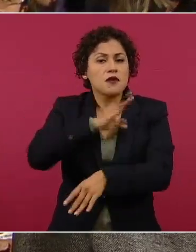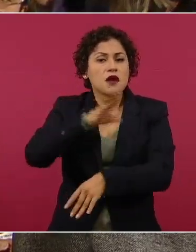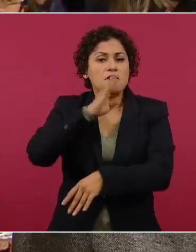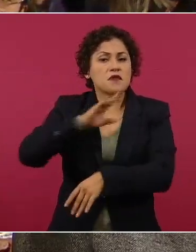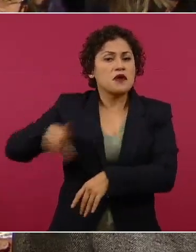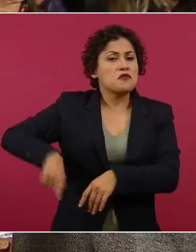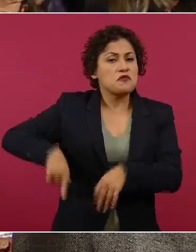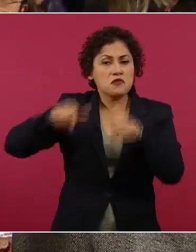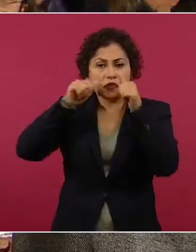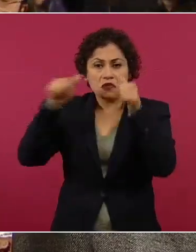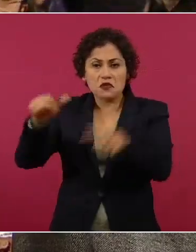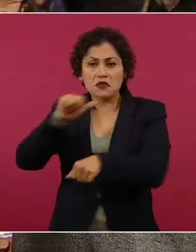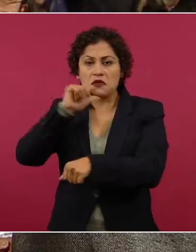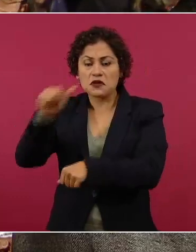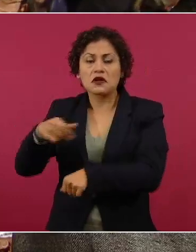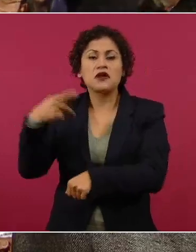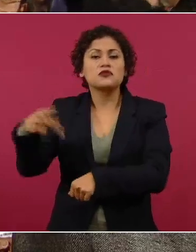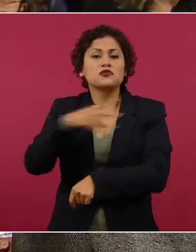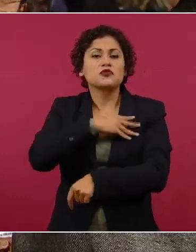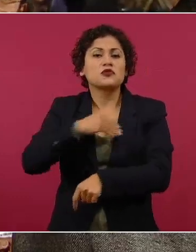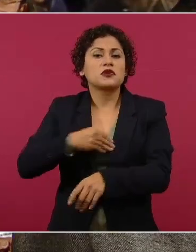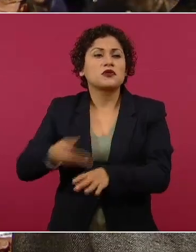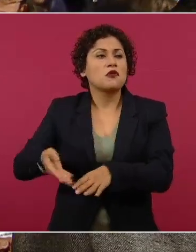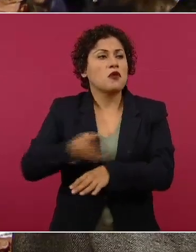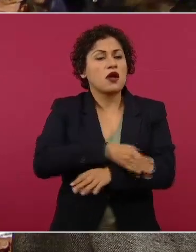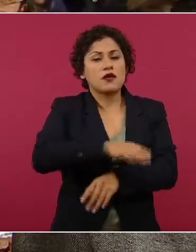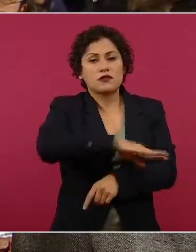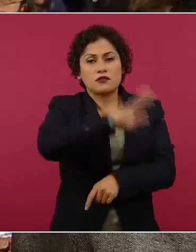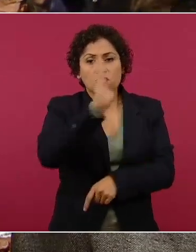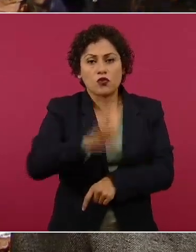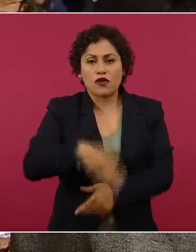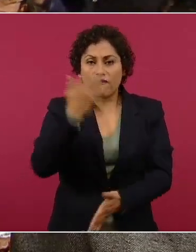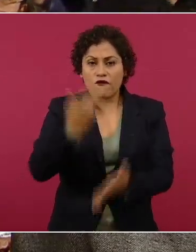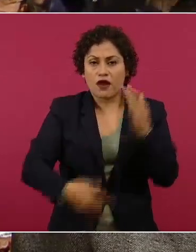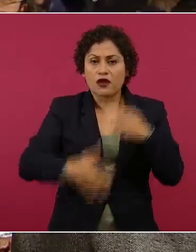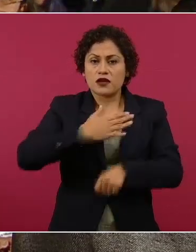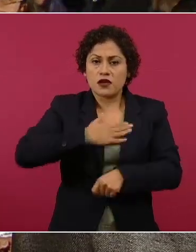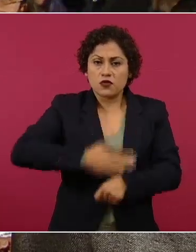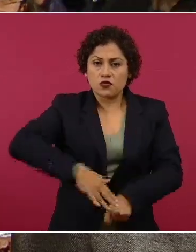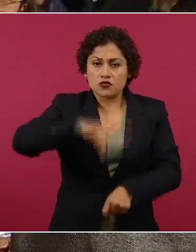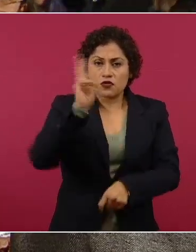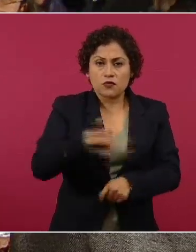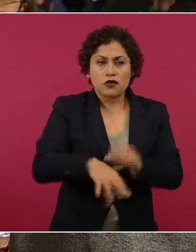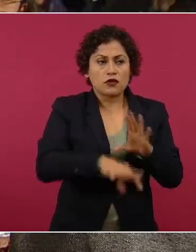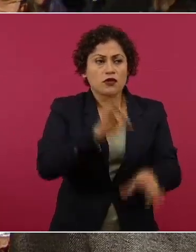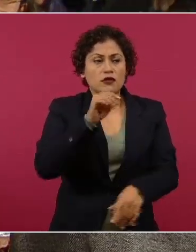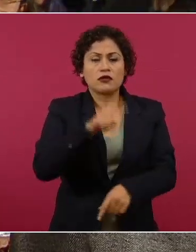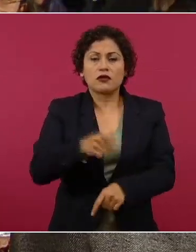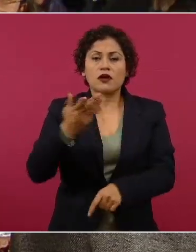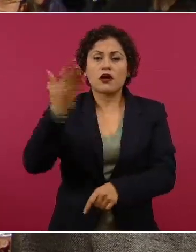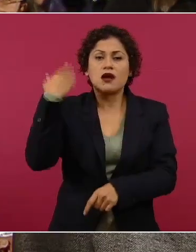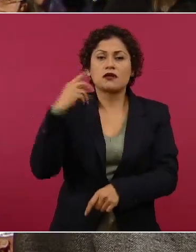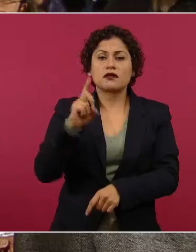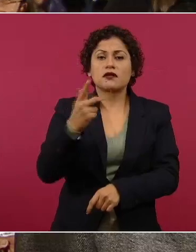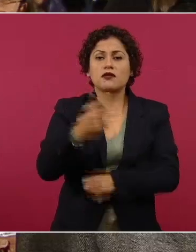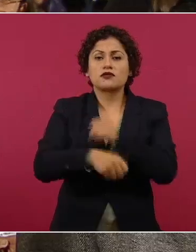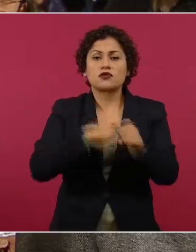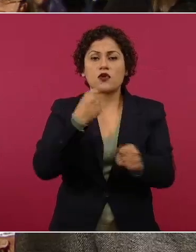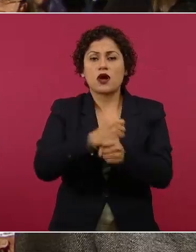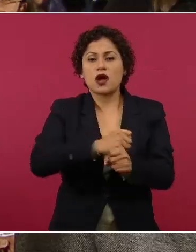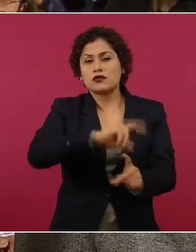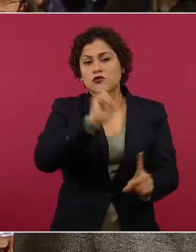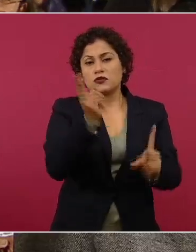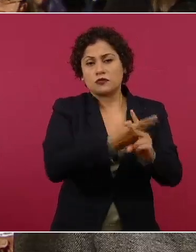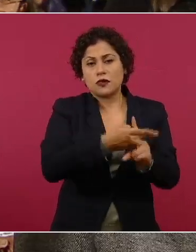le incumplió el Estado en su derecho a la seguridad, a la vida, a la justicia, a la verdad, siendo asesinado a la edad de 38 años mientras cumplía su deber como